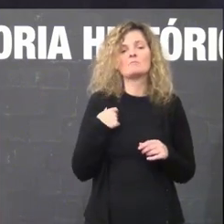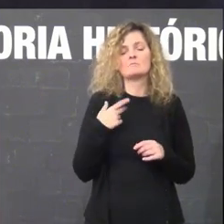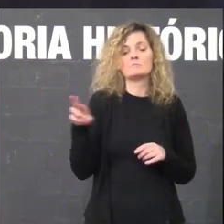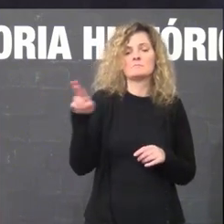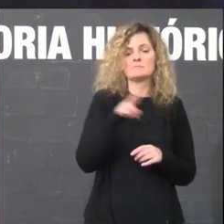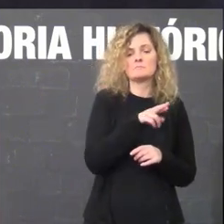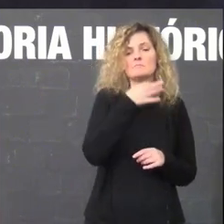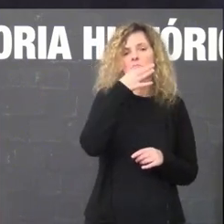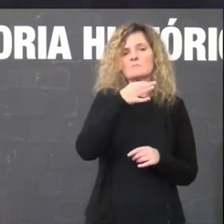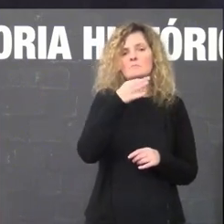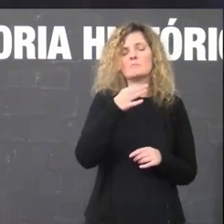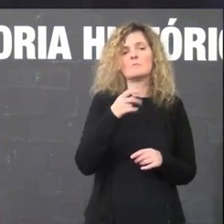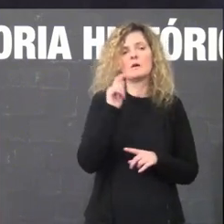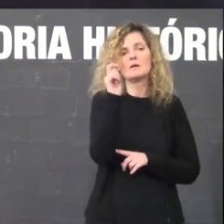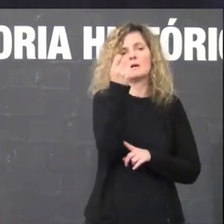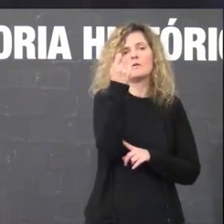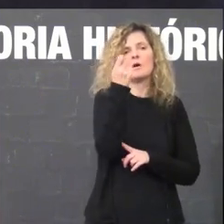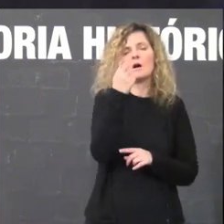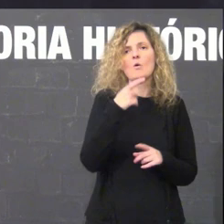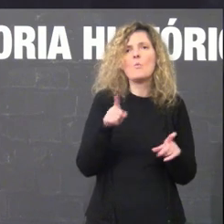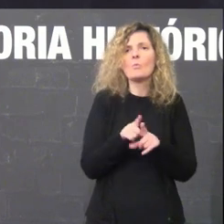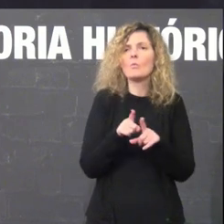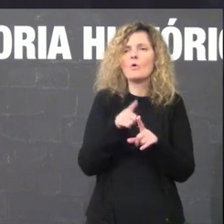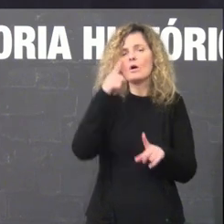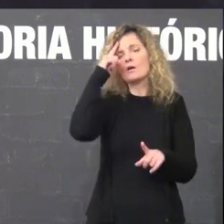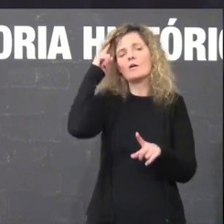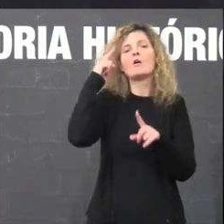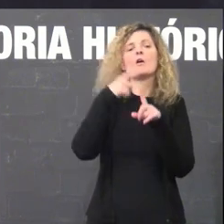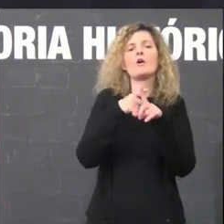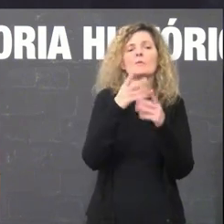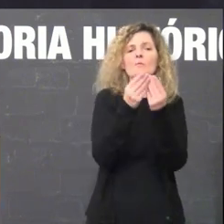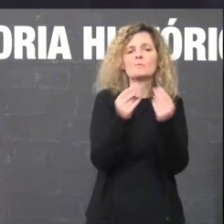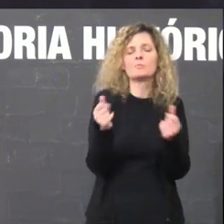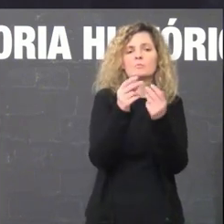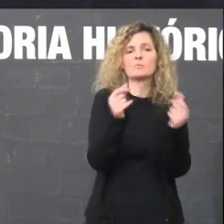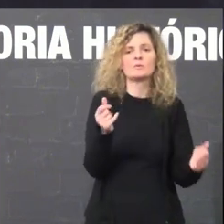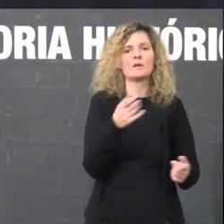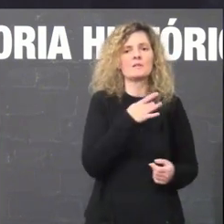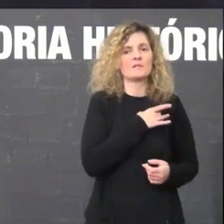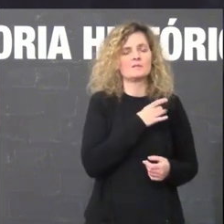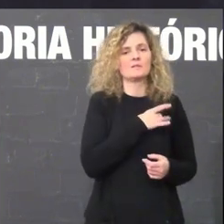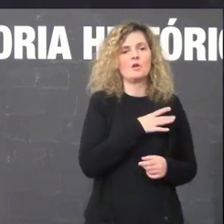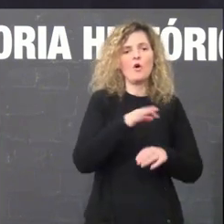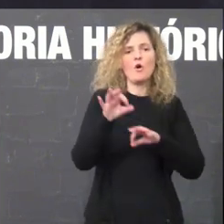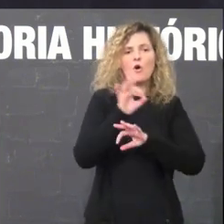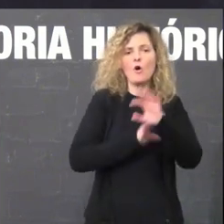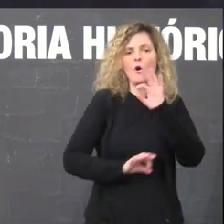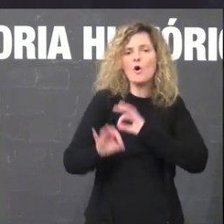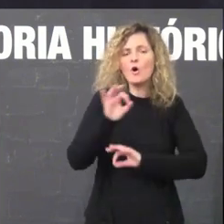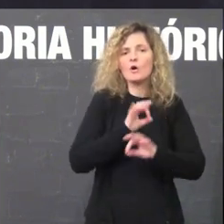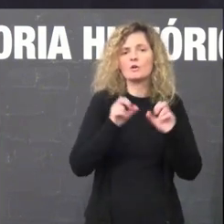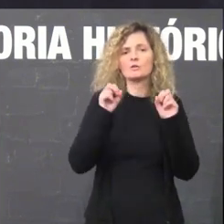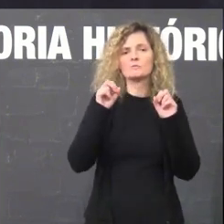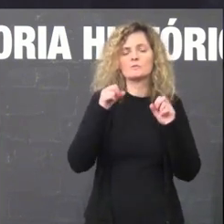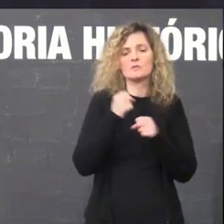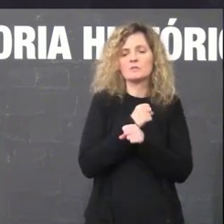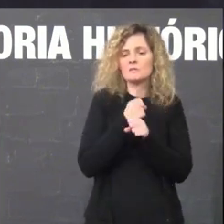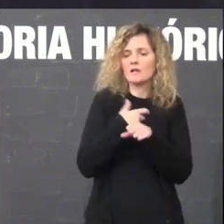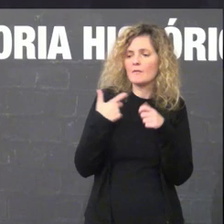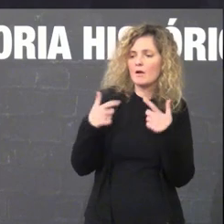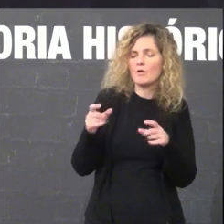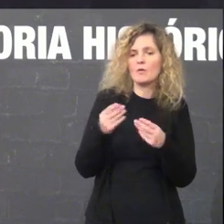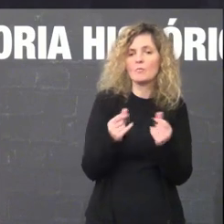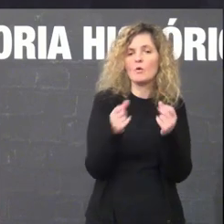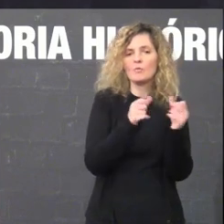conquistado hoy en ese país que tenía como objetivo disolver los sindicatos disolver las organizaciones de los trabajadores